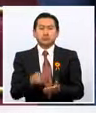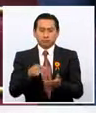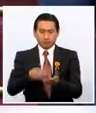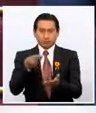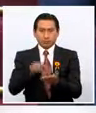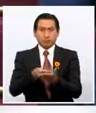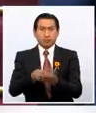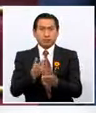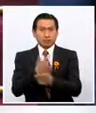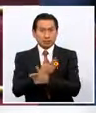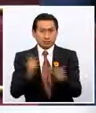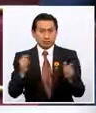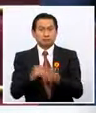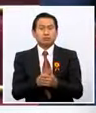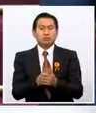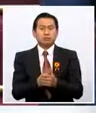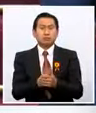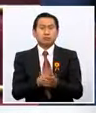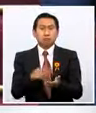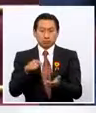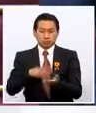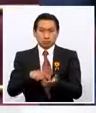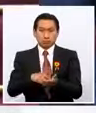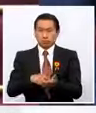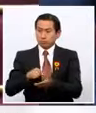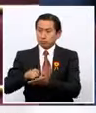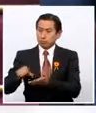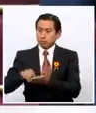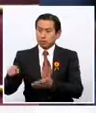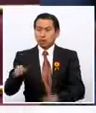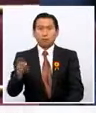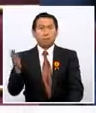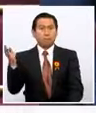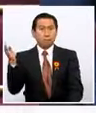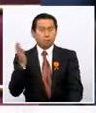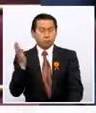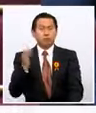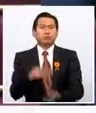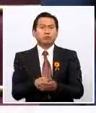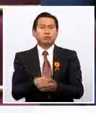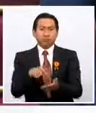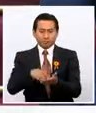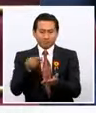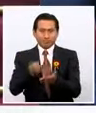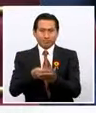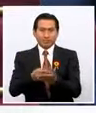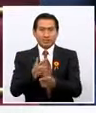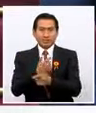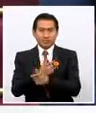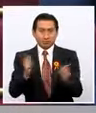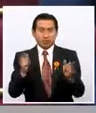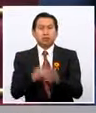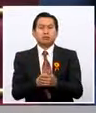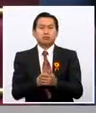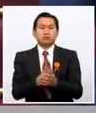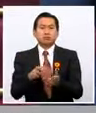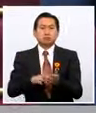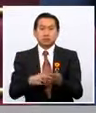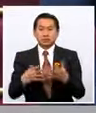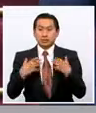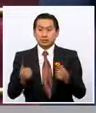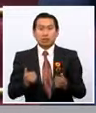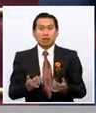ese dinero porque es para pagar bonos liberen ese dinero porque la salud no